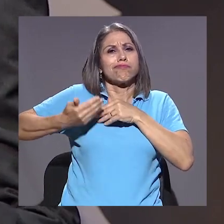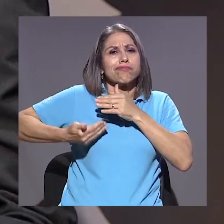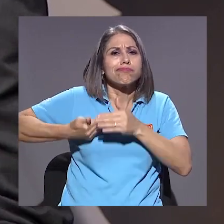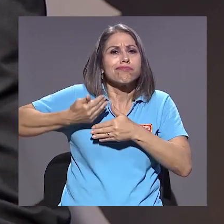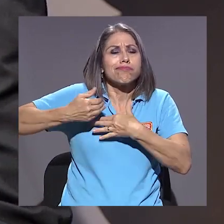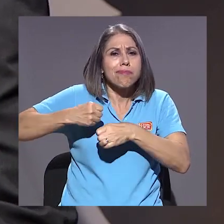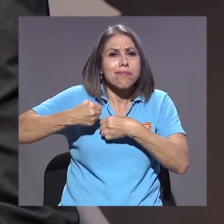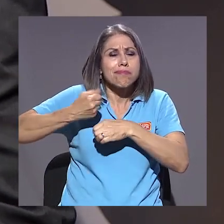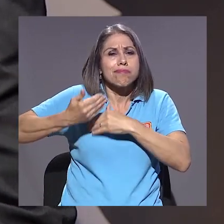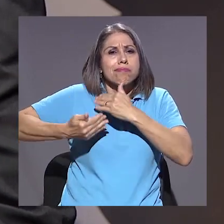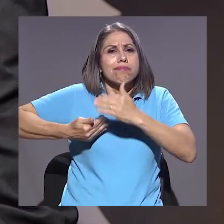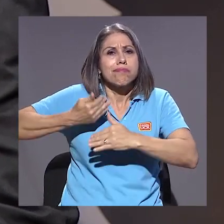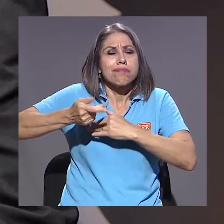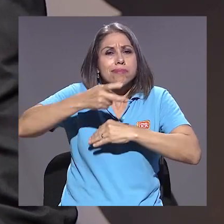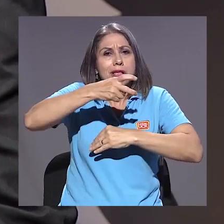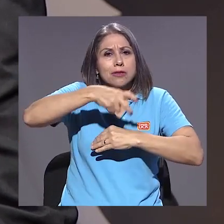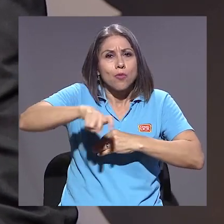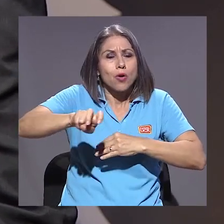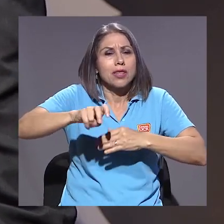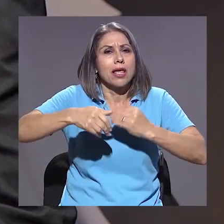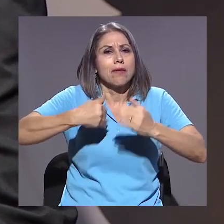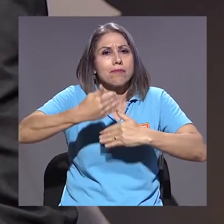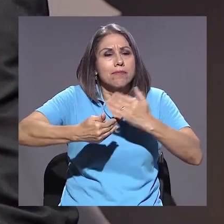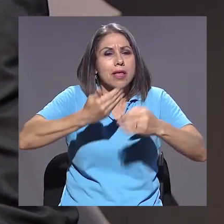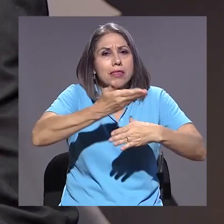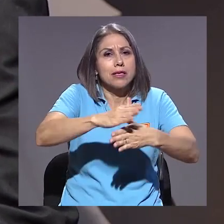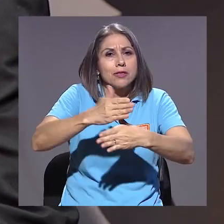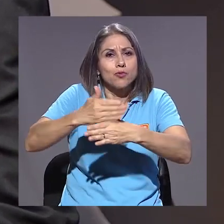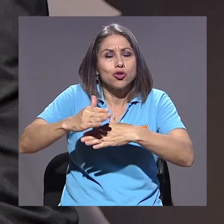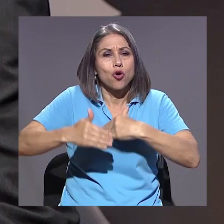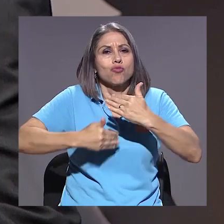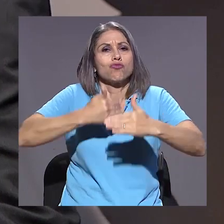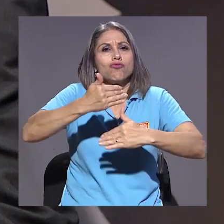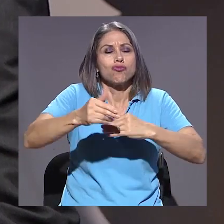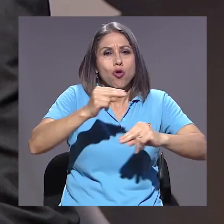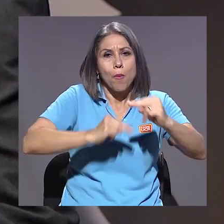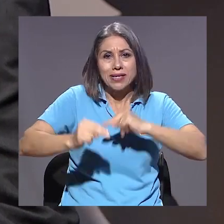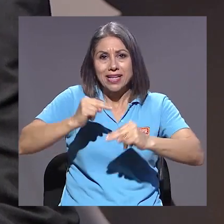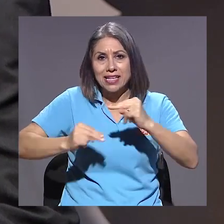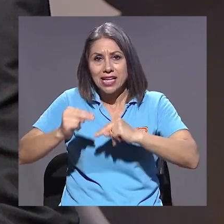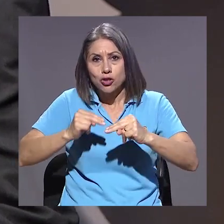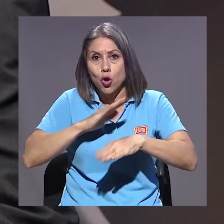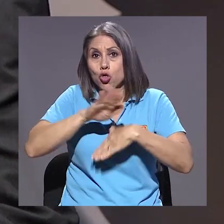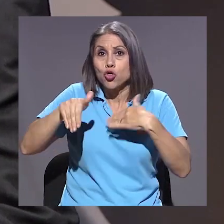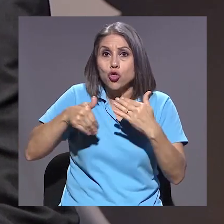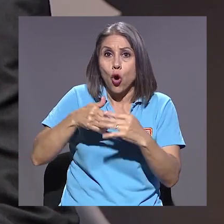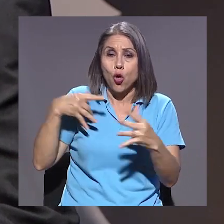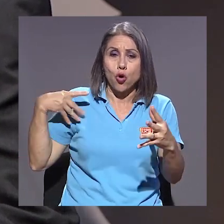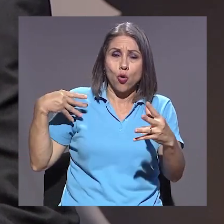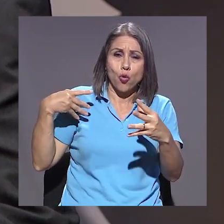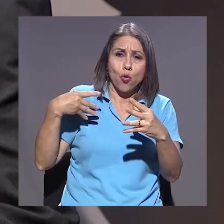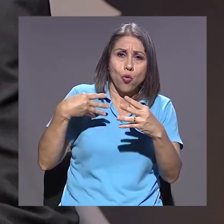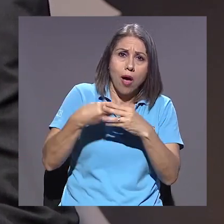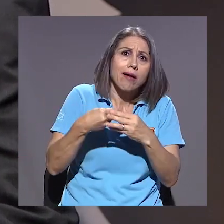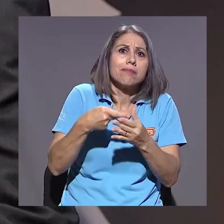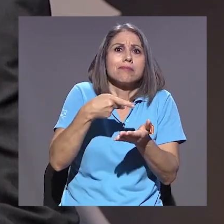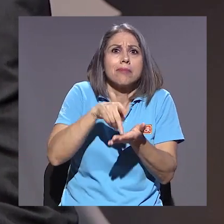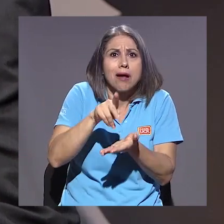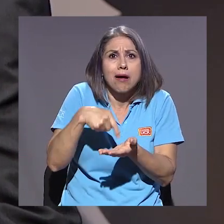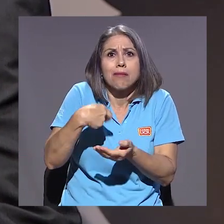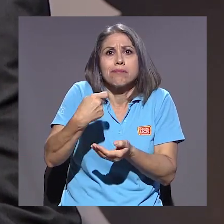transporte y distribución y comercialización de la electricidad, todos esos costos, remuneraciones, mano de obra,